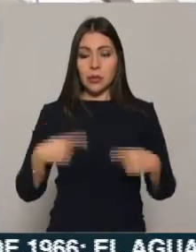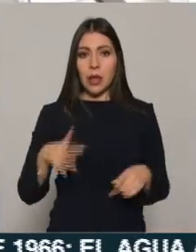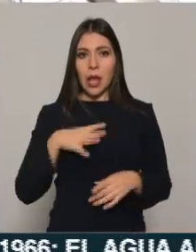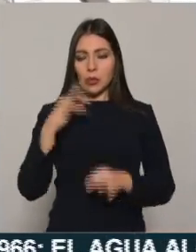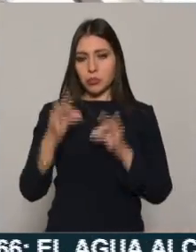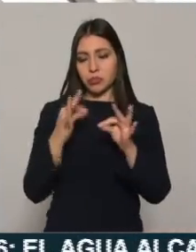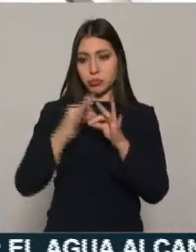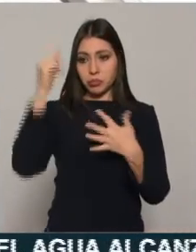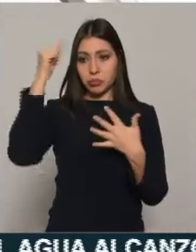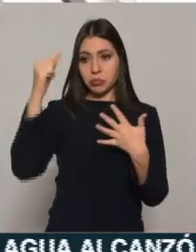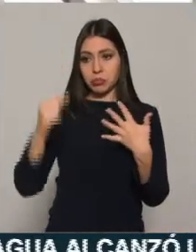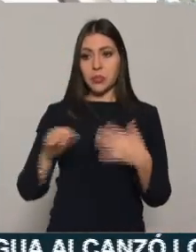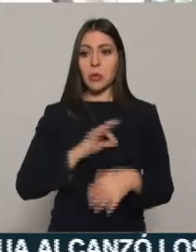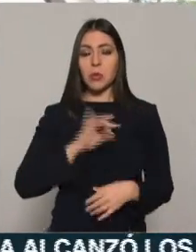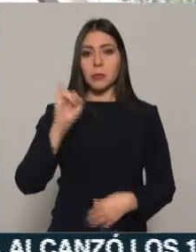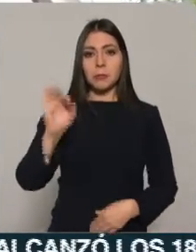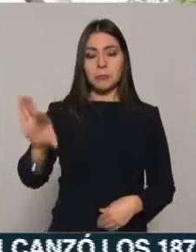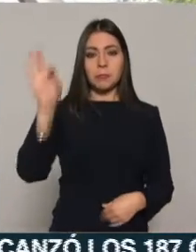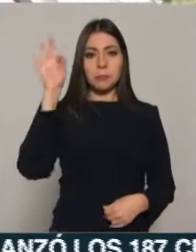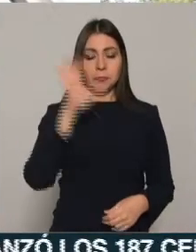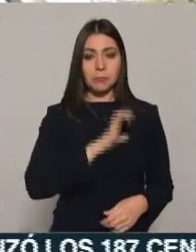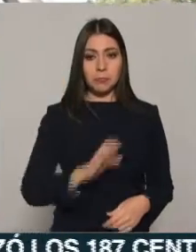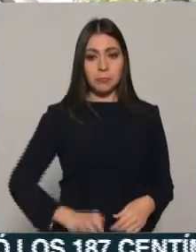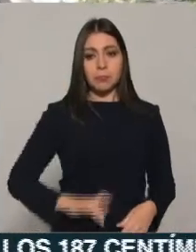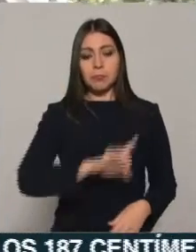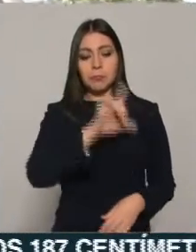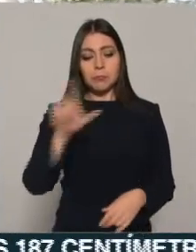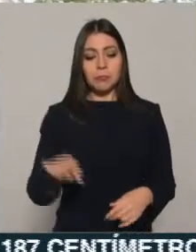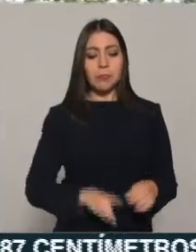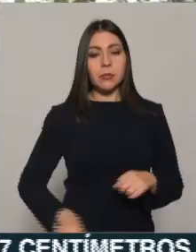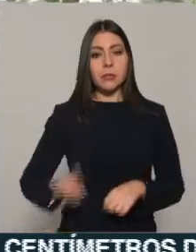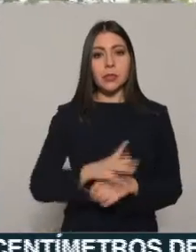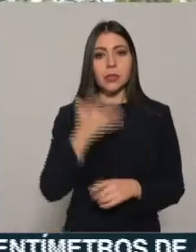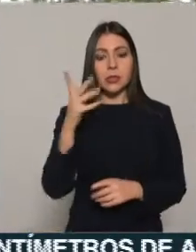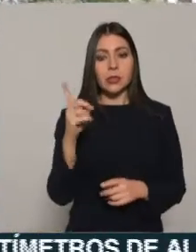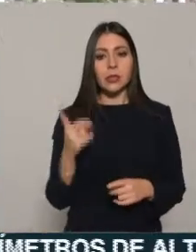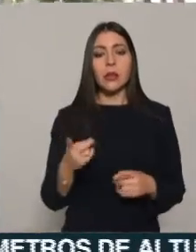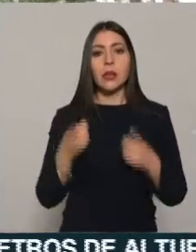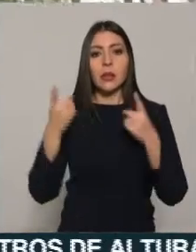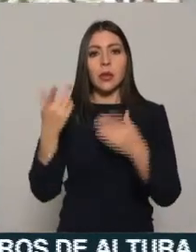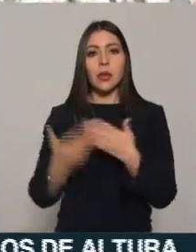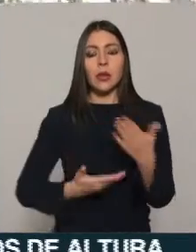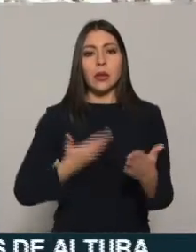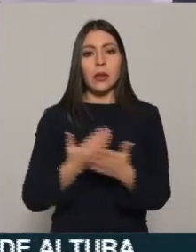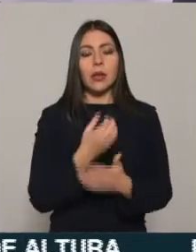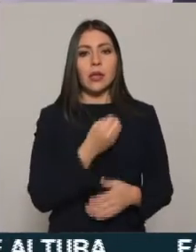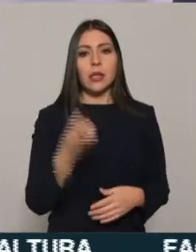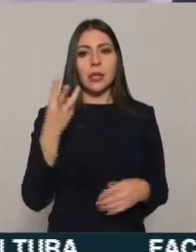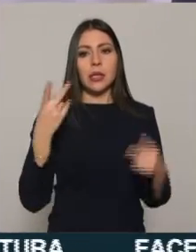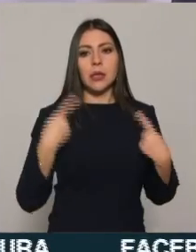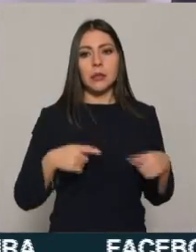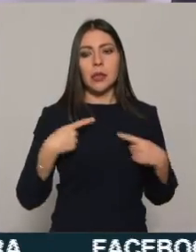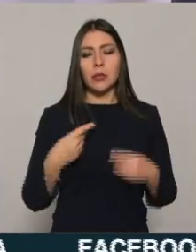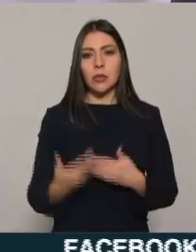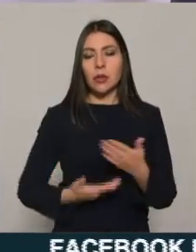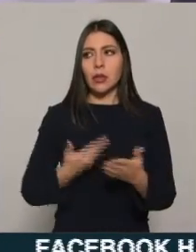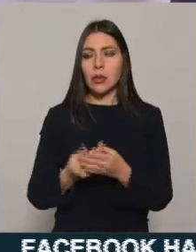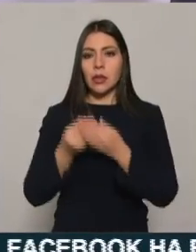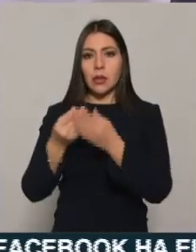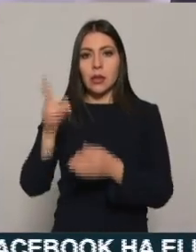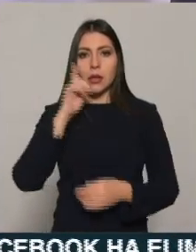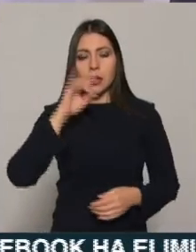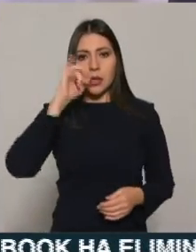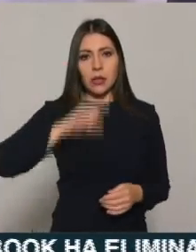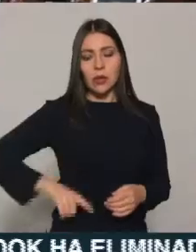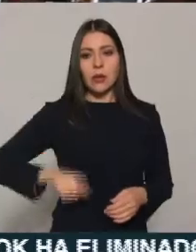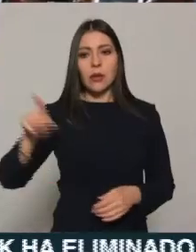con los requisitos para ser candidato, y el 5 de diciembre se entregará una propuesta con 3 integrantes a la jefa de gobierno para que el